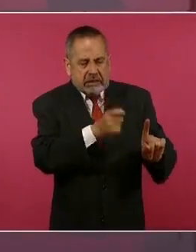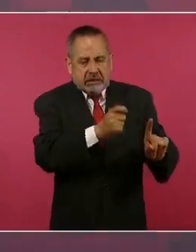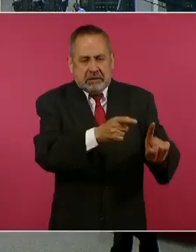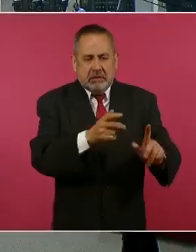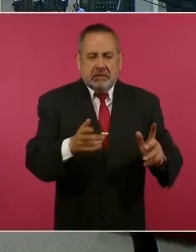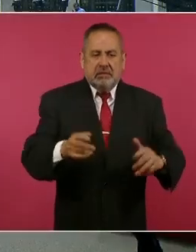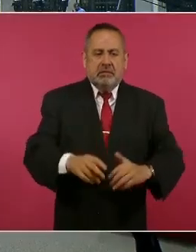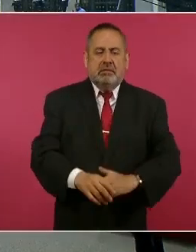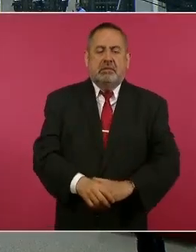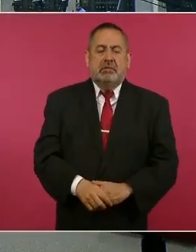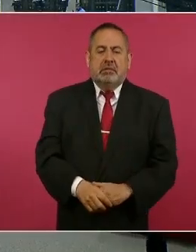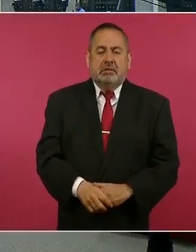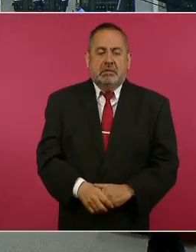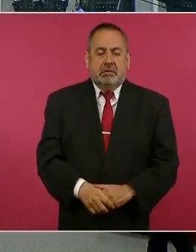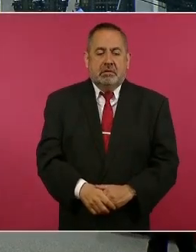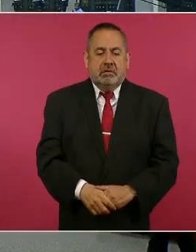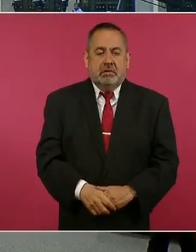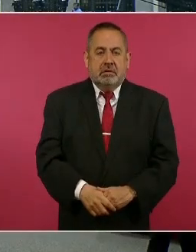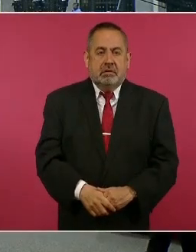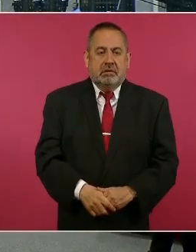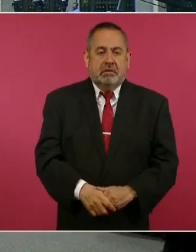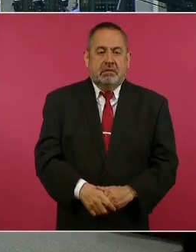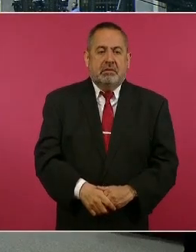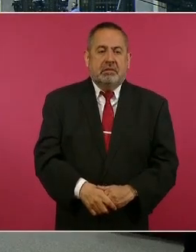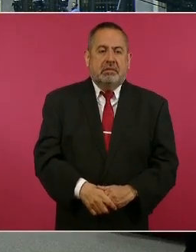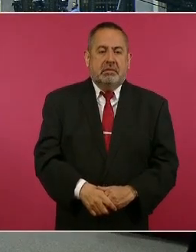Sí, sí. ¿200 qué?